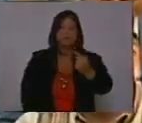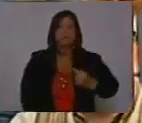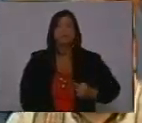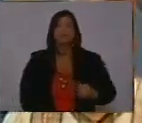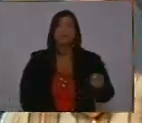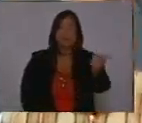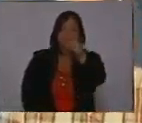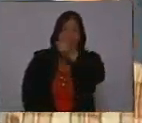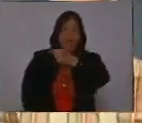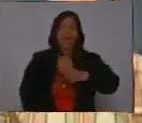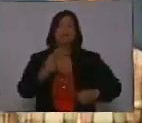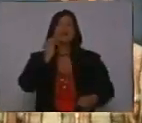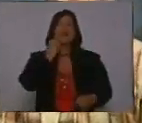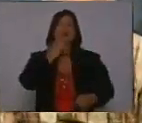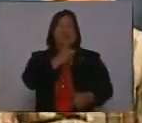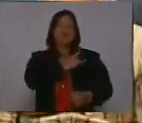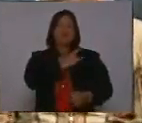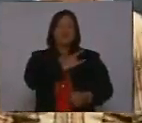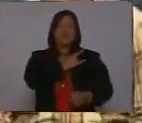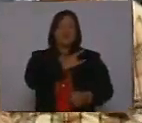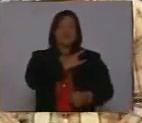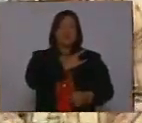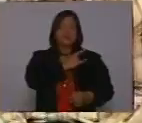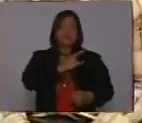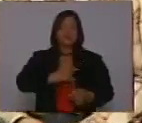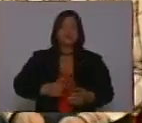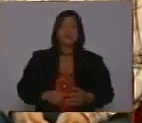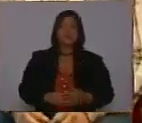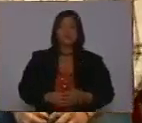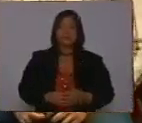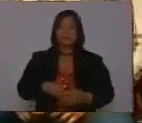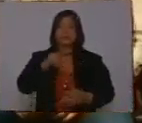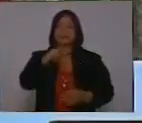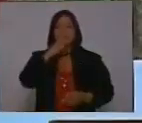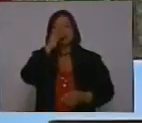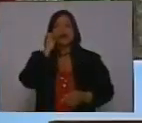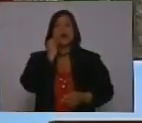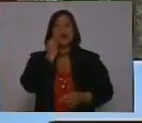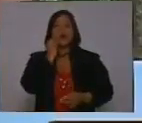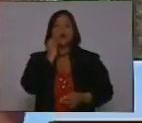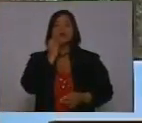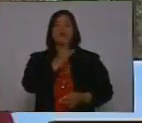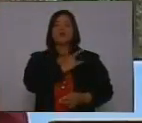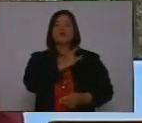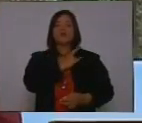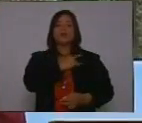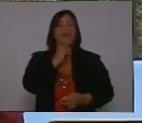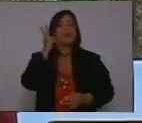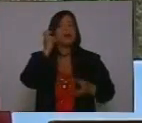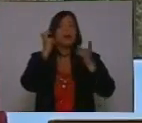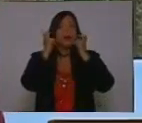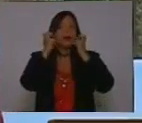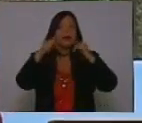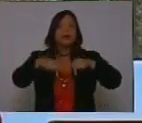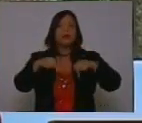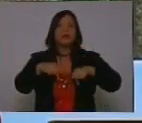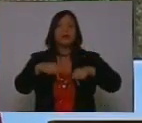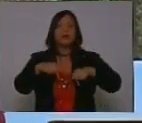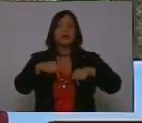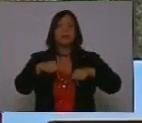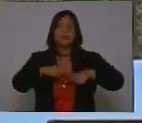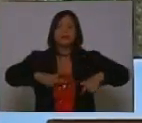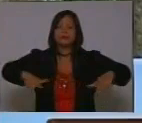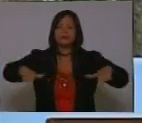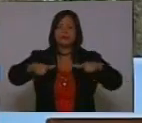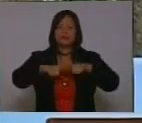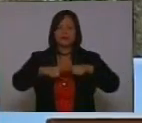a esa juventud universitaria, a esa juventud universitaria que en este momento me está escuchando y que es el sector